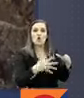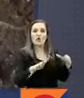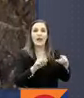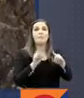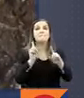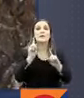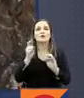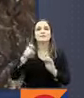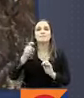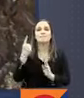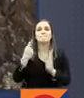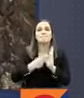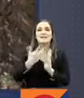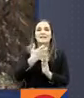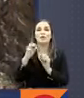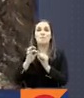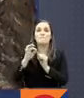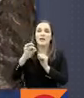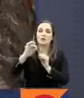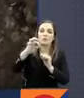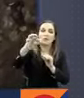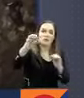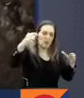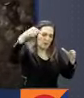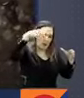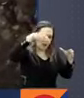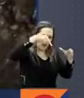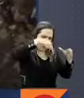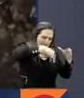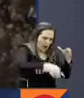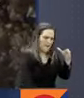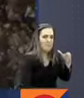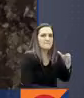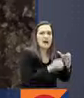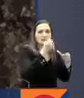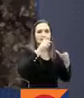más días para llegar a los mineros.